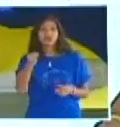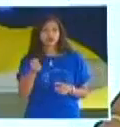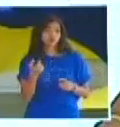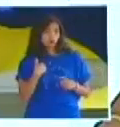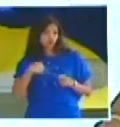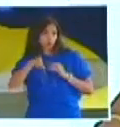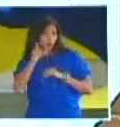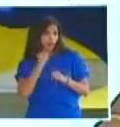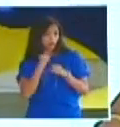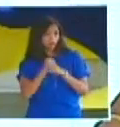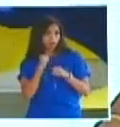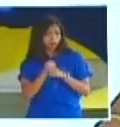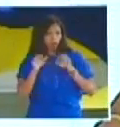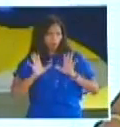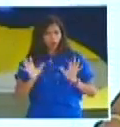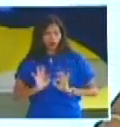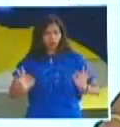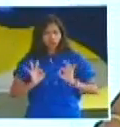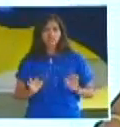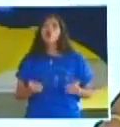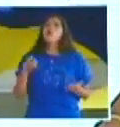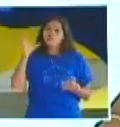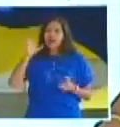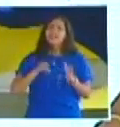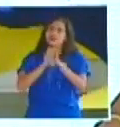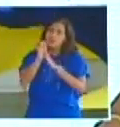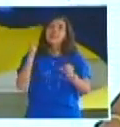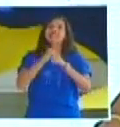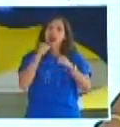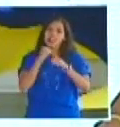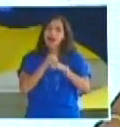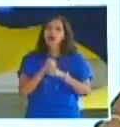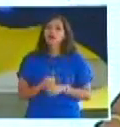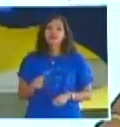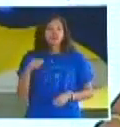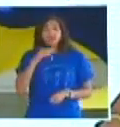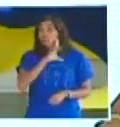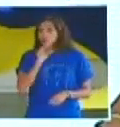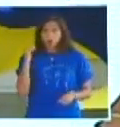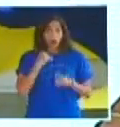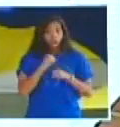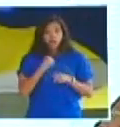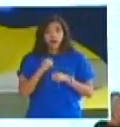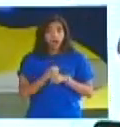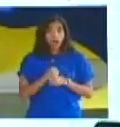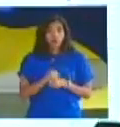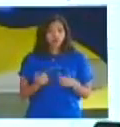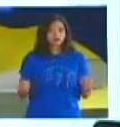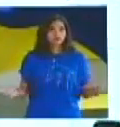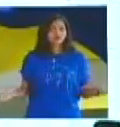Todo el mundo salió a trabajar. Un país prospera por el trabajo, compadre. Si no trabajo,